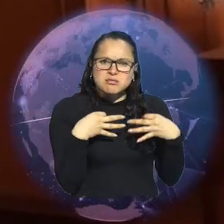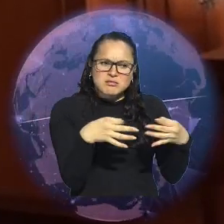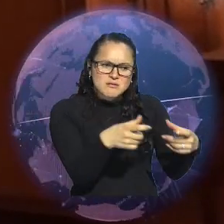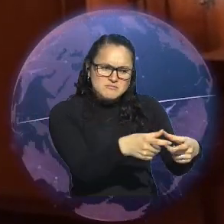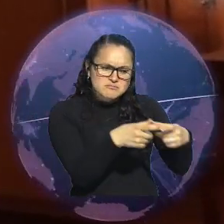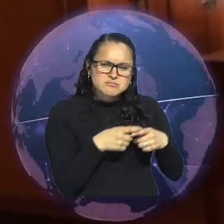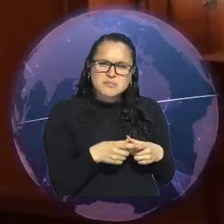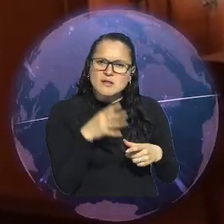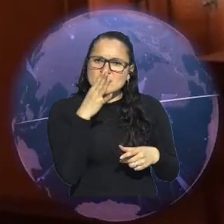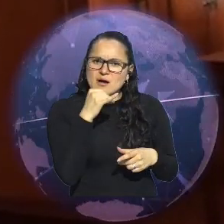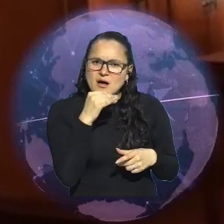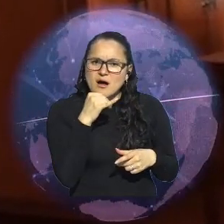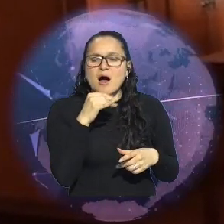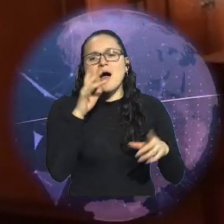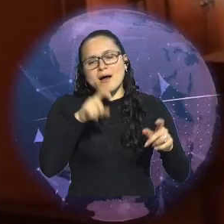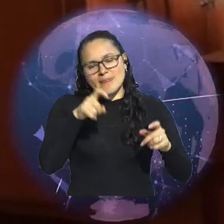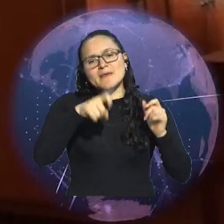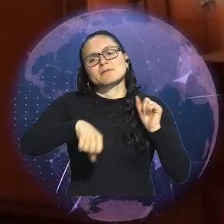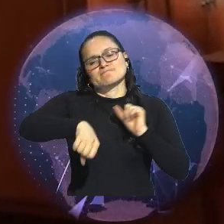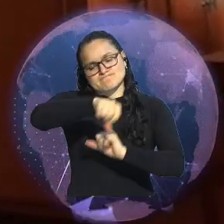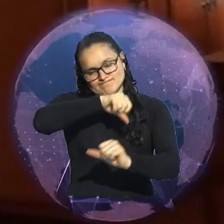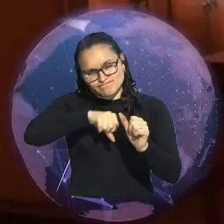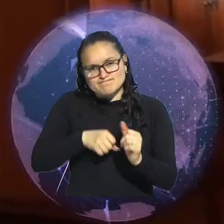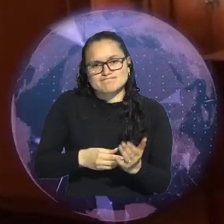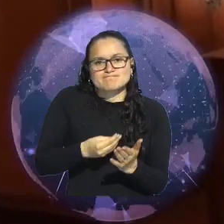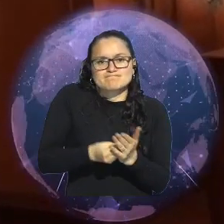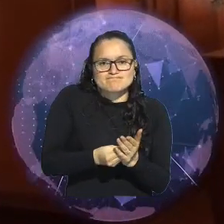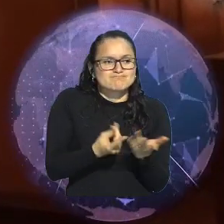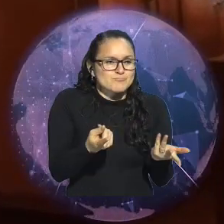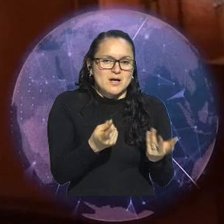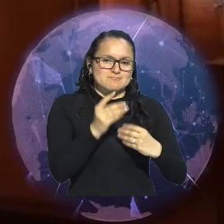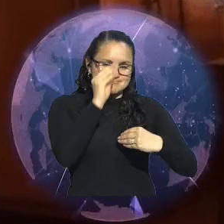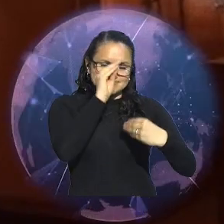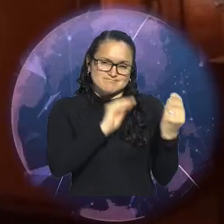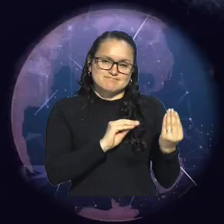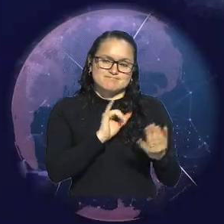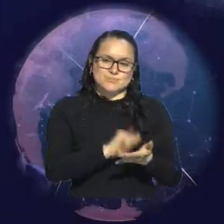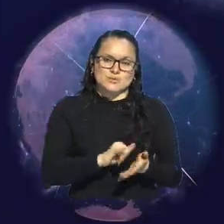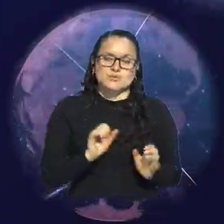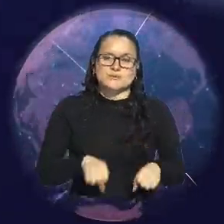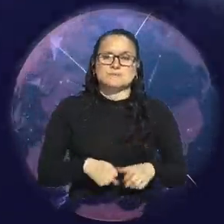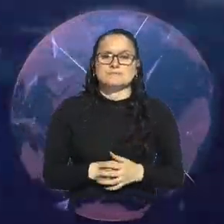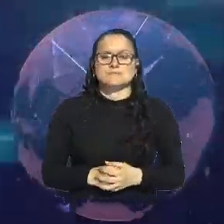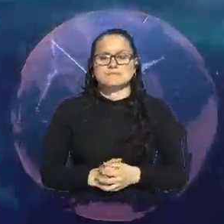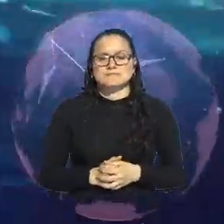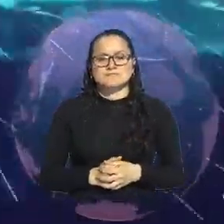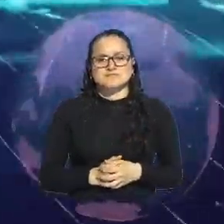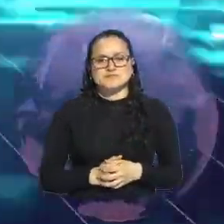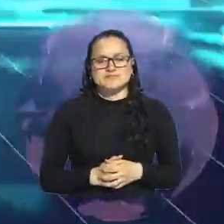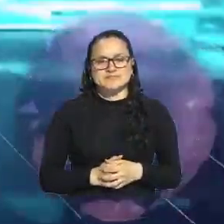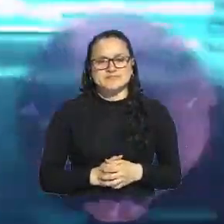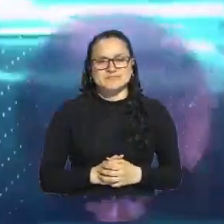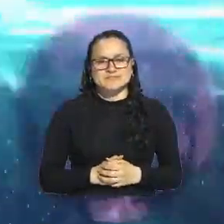la compensación automática por del servicio ah